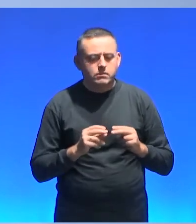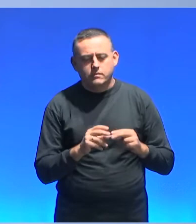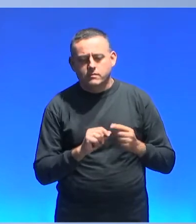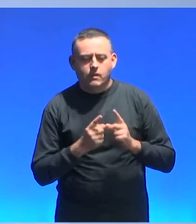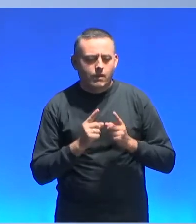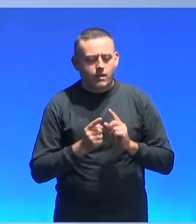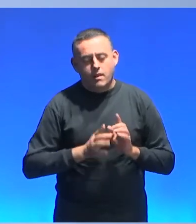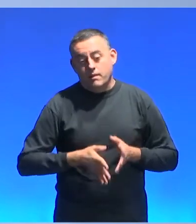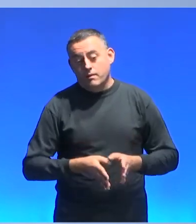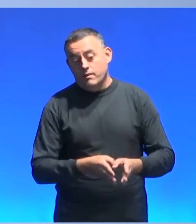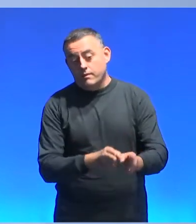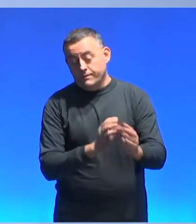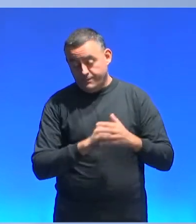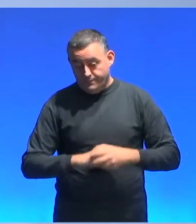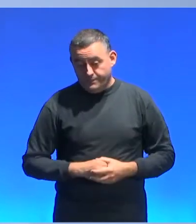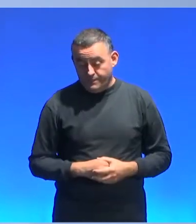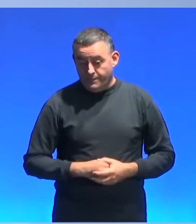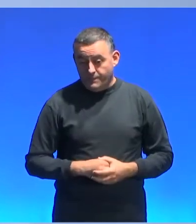protegerlo.